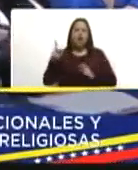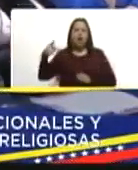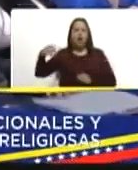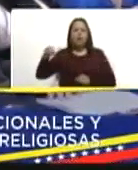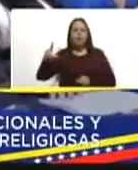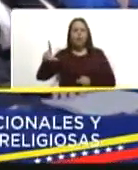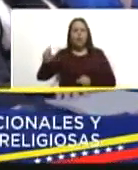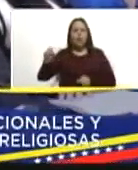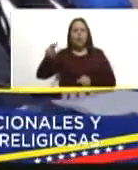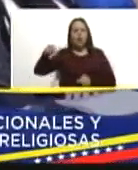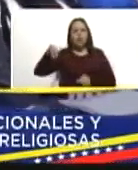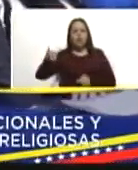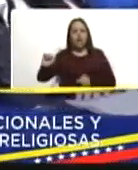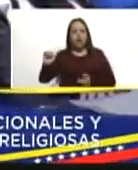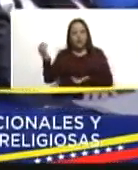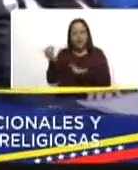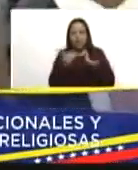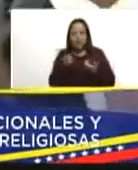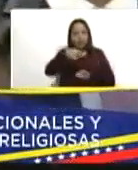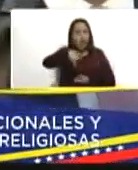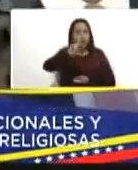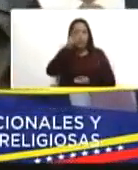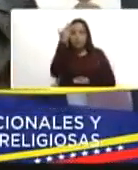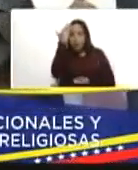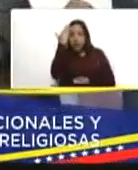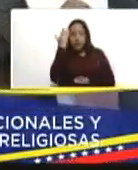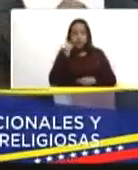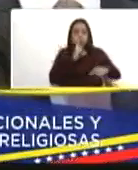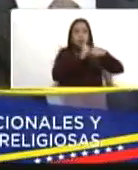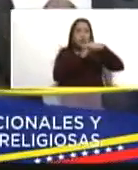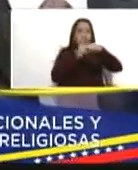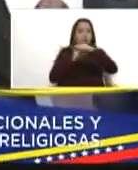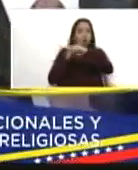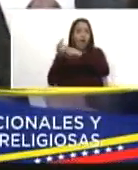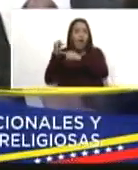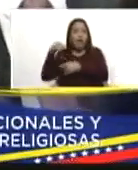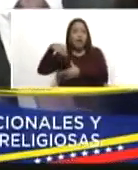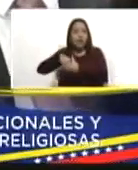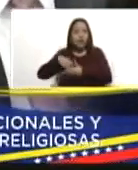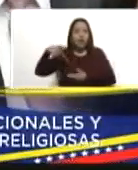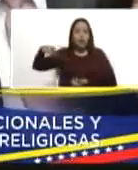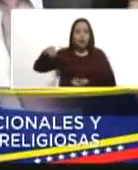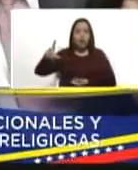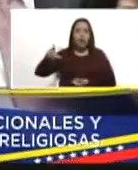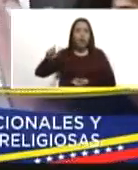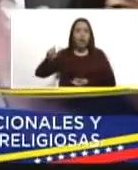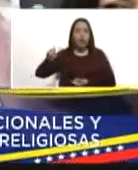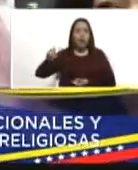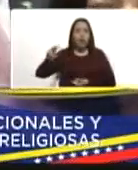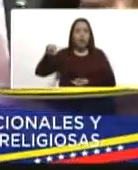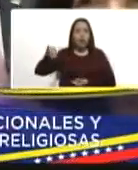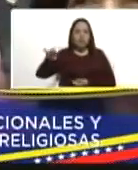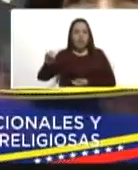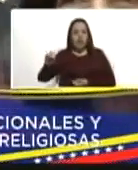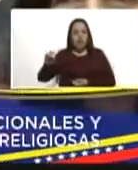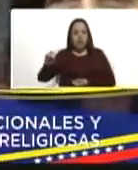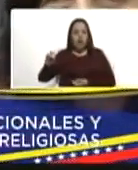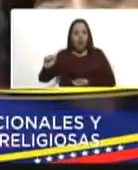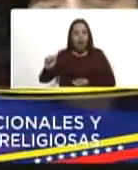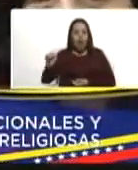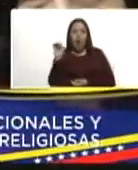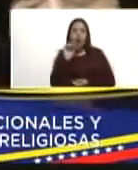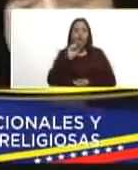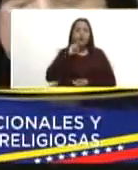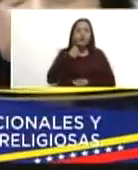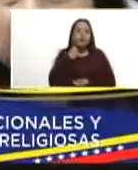llega ustedes no saben el impacto que ha tenido en Polonia y en Rusia la llegada de los turistas a Venezuela